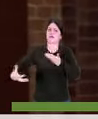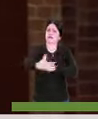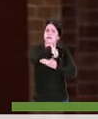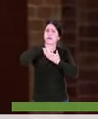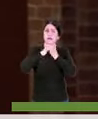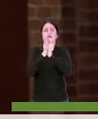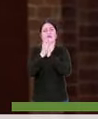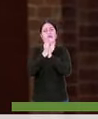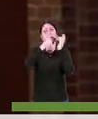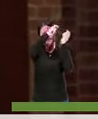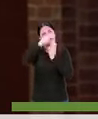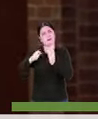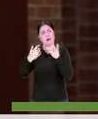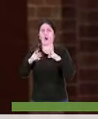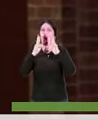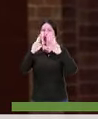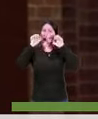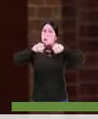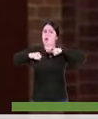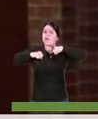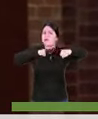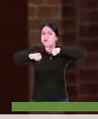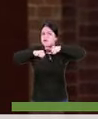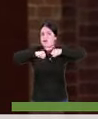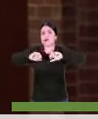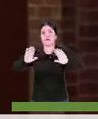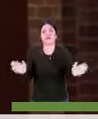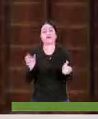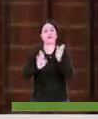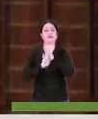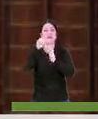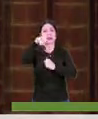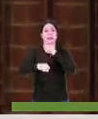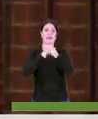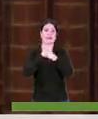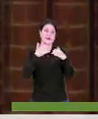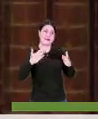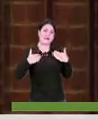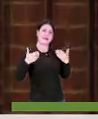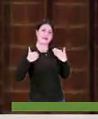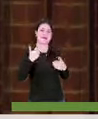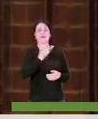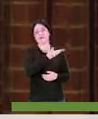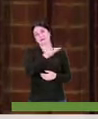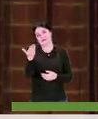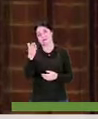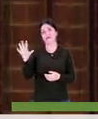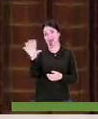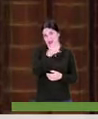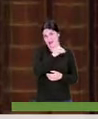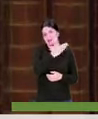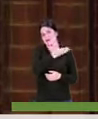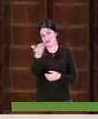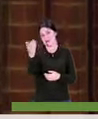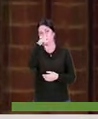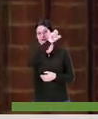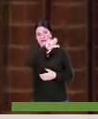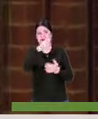y éxitos en su gestión de este año. Complacido de estar con todos ustedes, con todos los que han